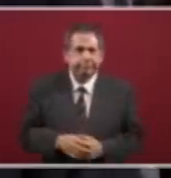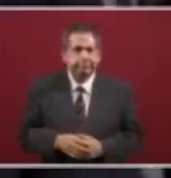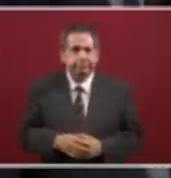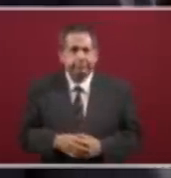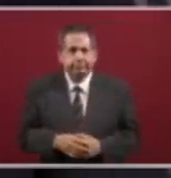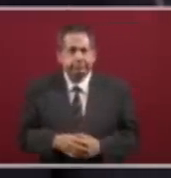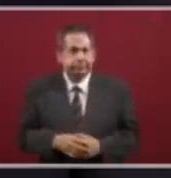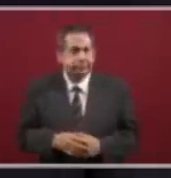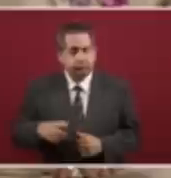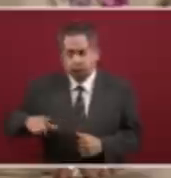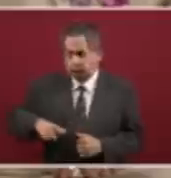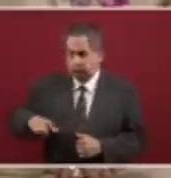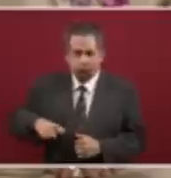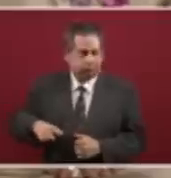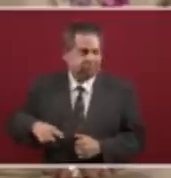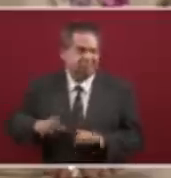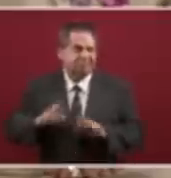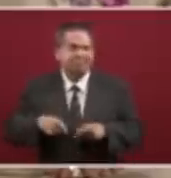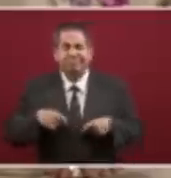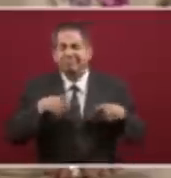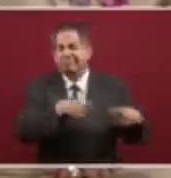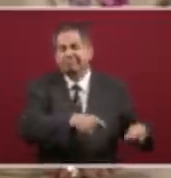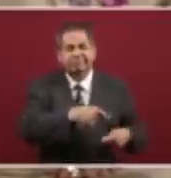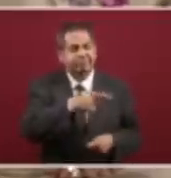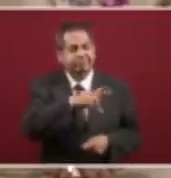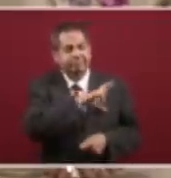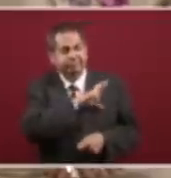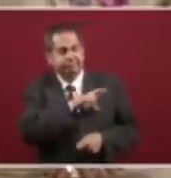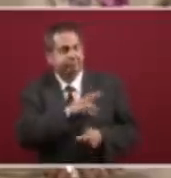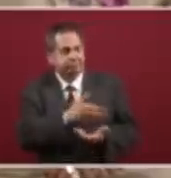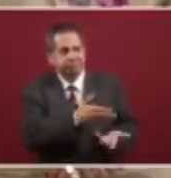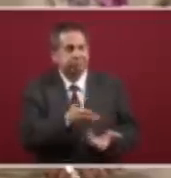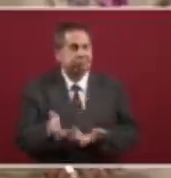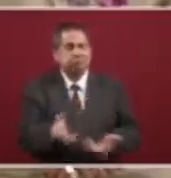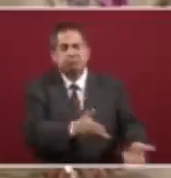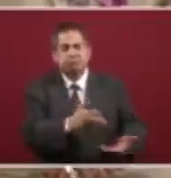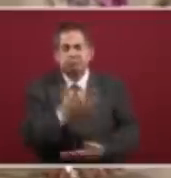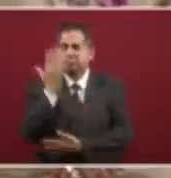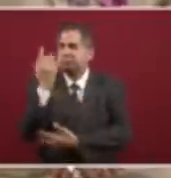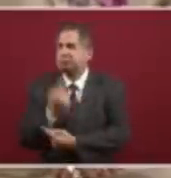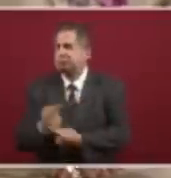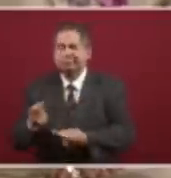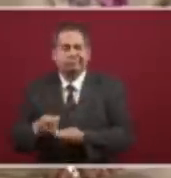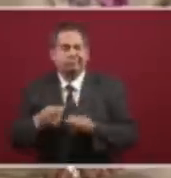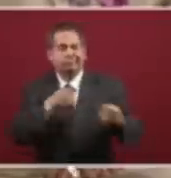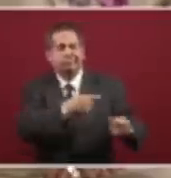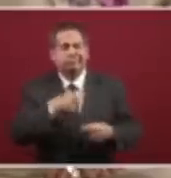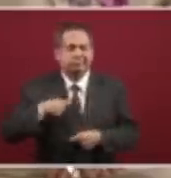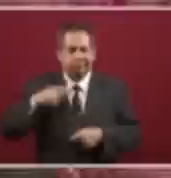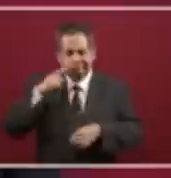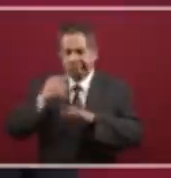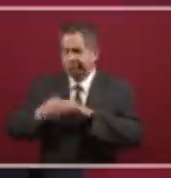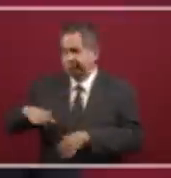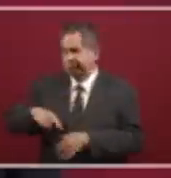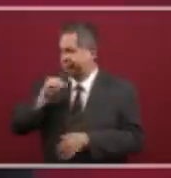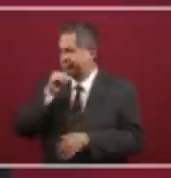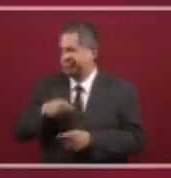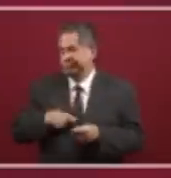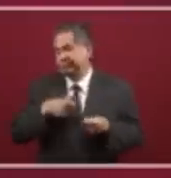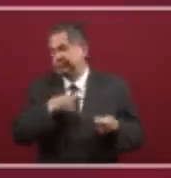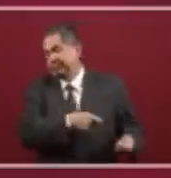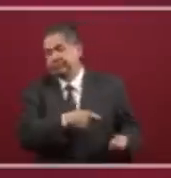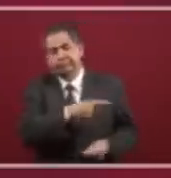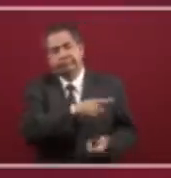la entrega de las guarderías a particulares no solo la entrega